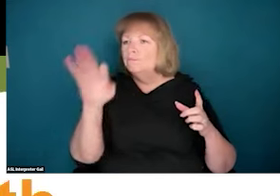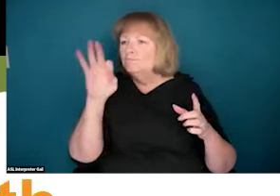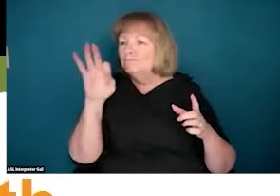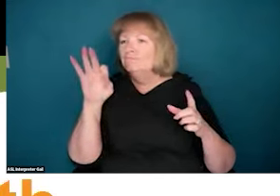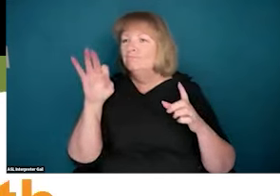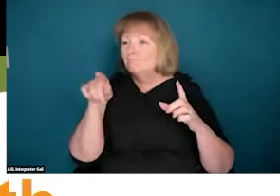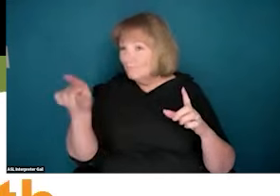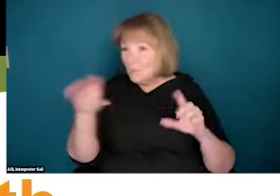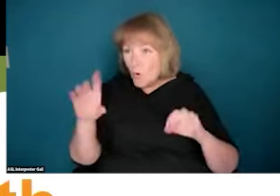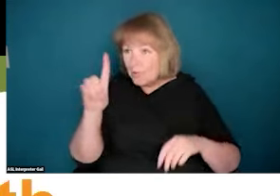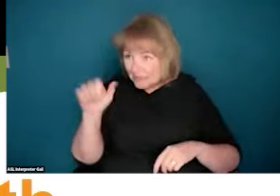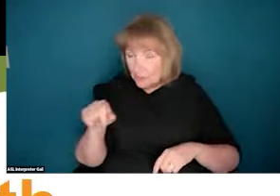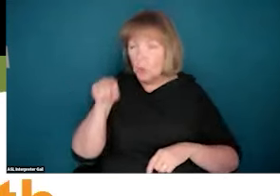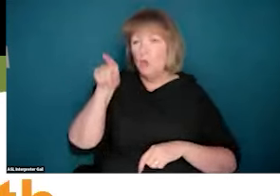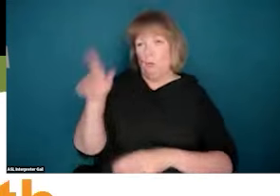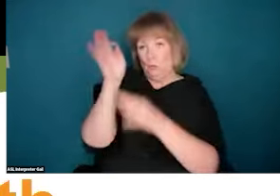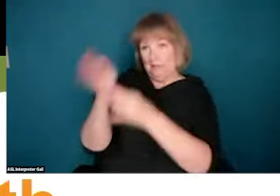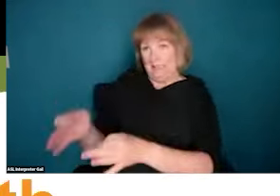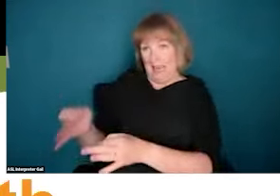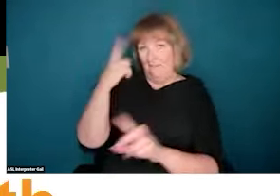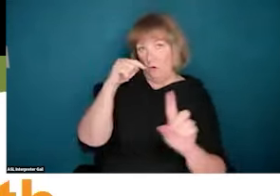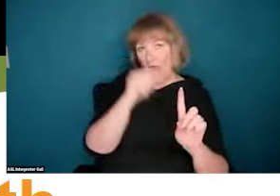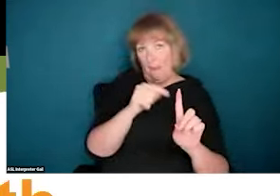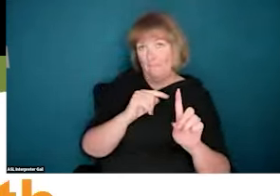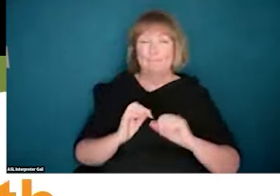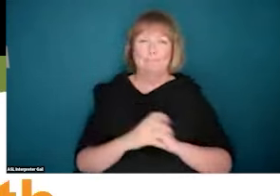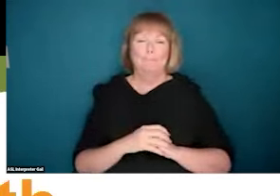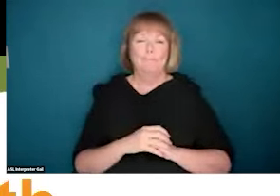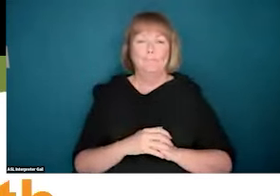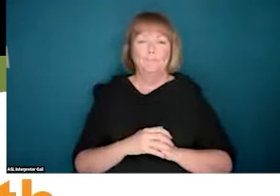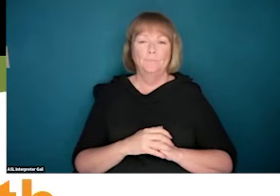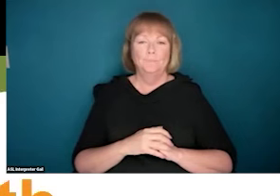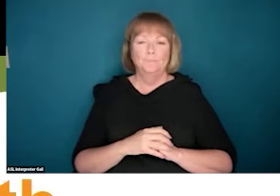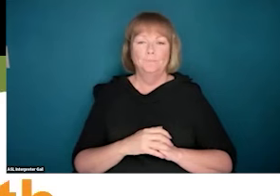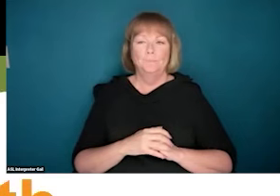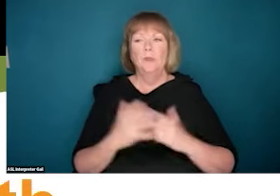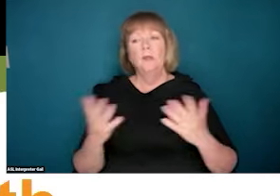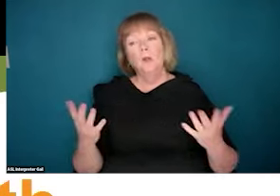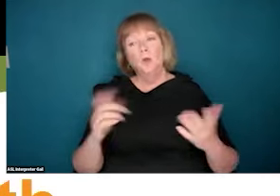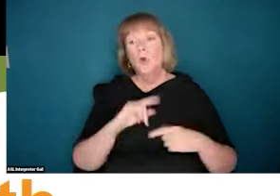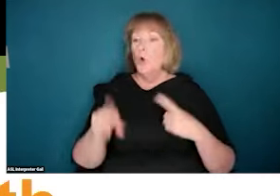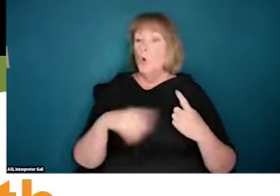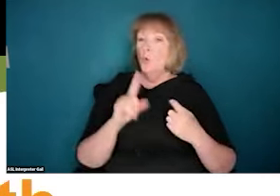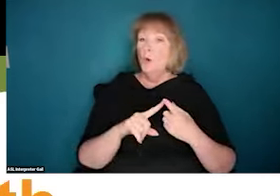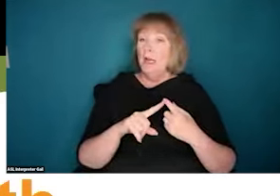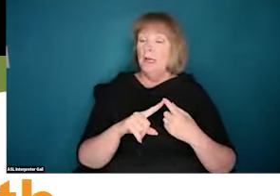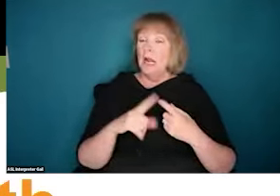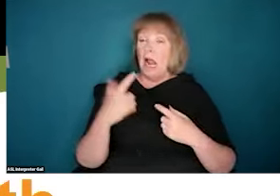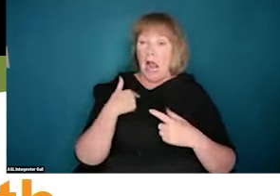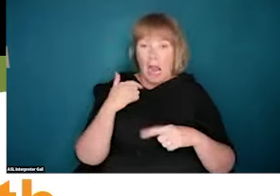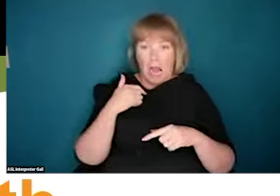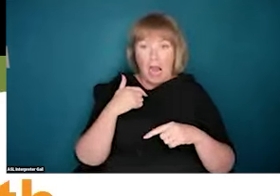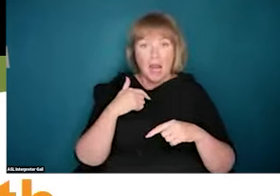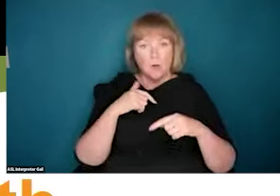persona que vamos a encontrar una persona que tome la decisión que no sea la persona que tiene la